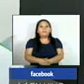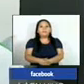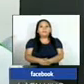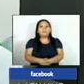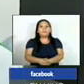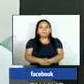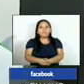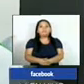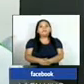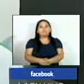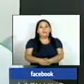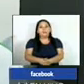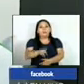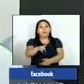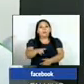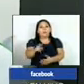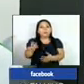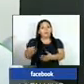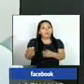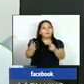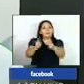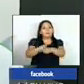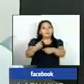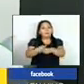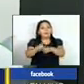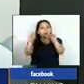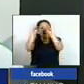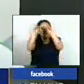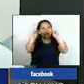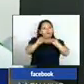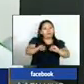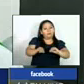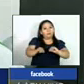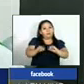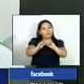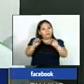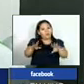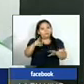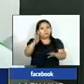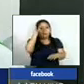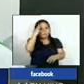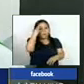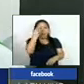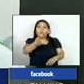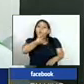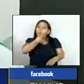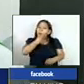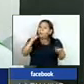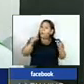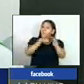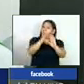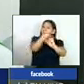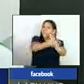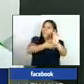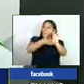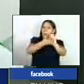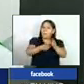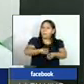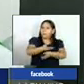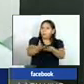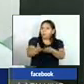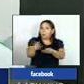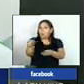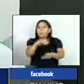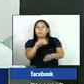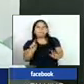Sin duda la transformación digital va a ayudar a muchos comercios a superar la pandemia, ya que van a poder dar a conocer sus servicios y productos y de esa manera no perder a los